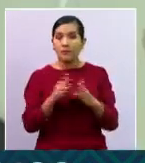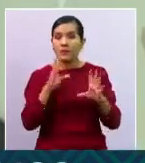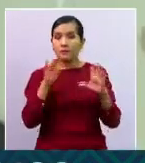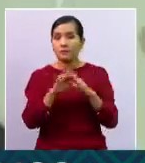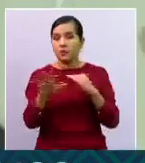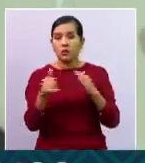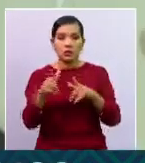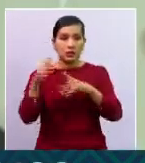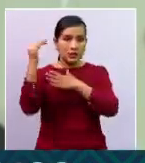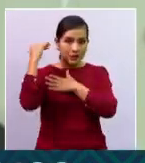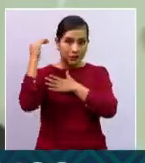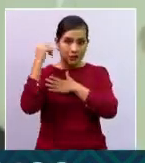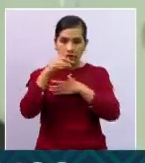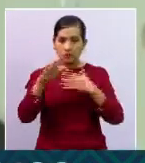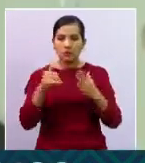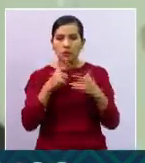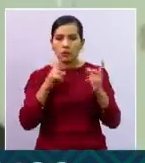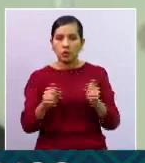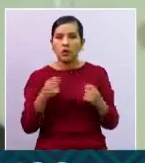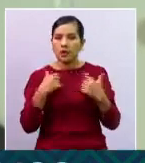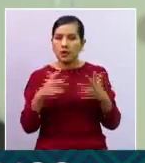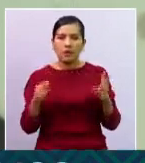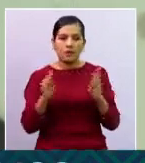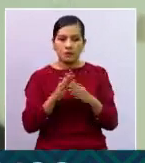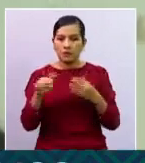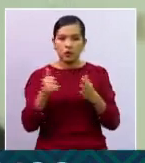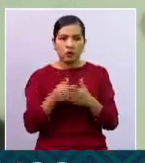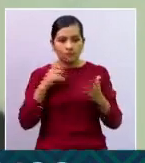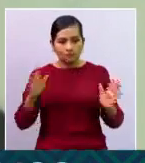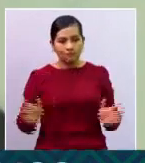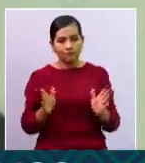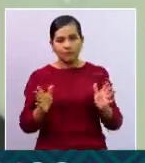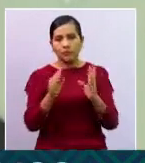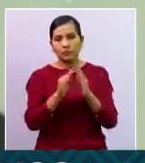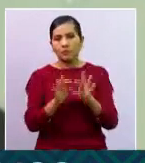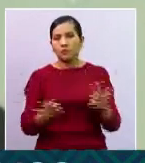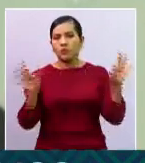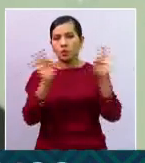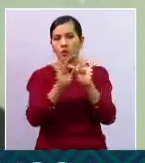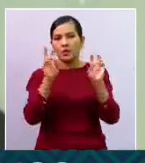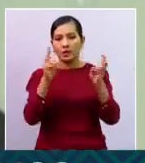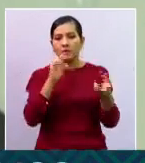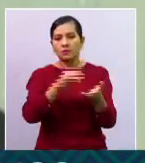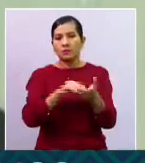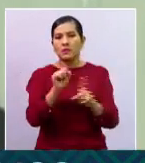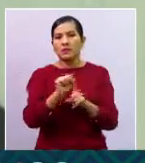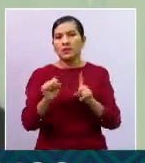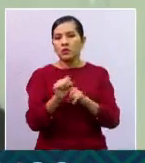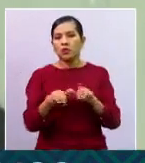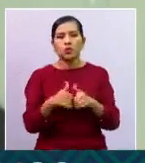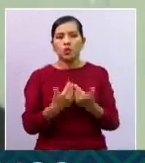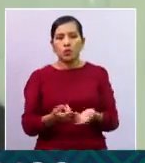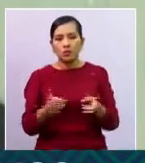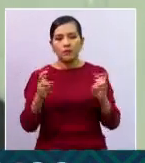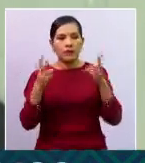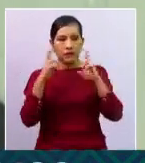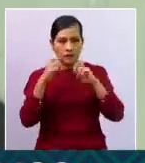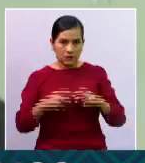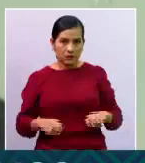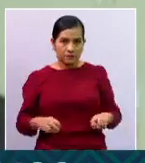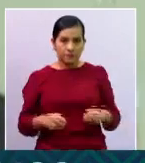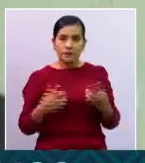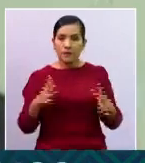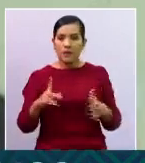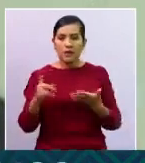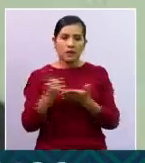Santa Cruz en una comisión para un poco para respaldar y pulir algunas situaciones que estén adversas a la situación de la investigación. Siempre